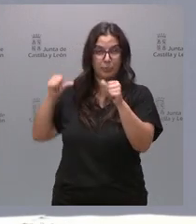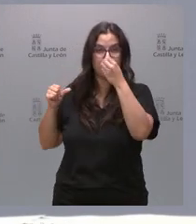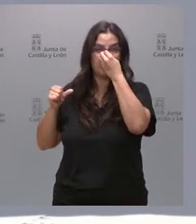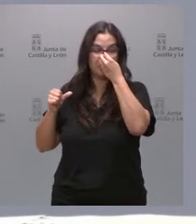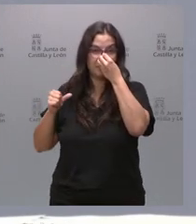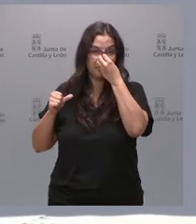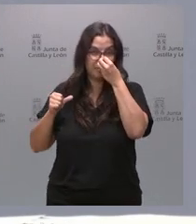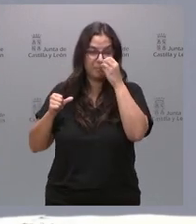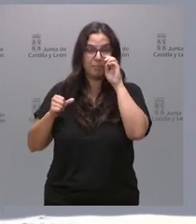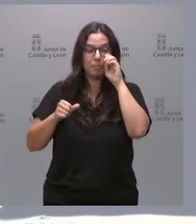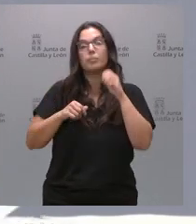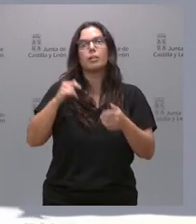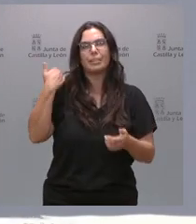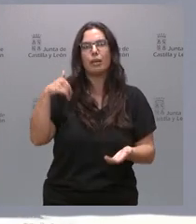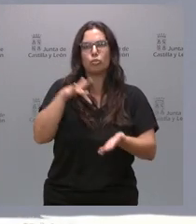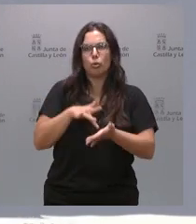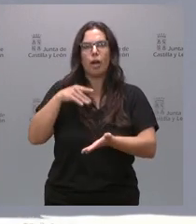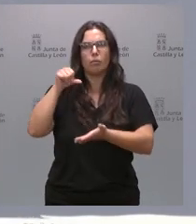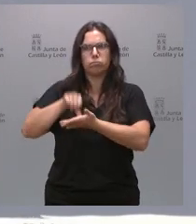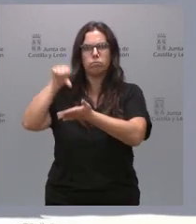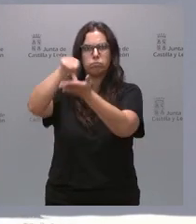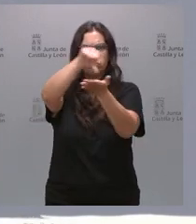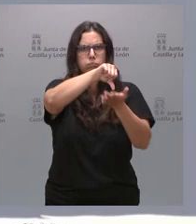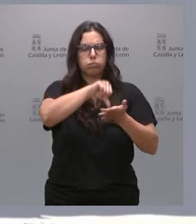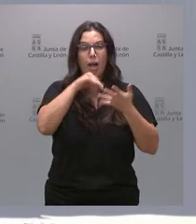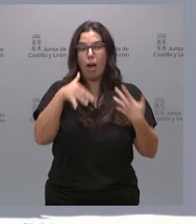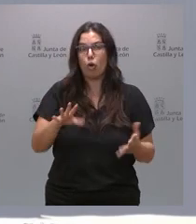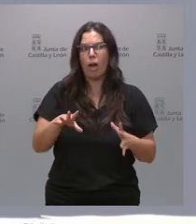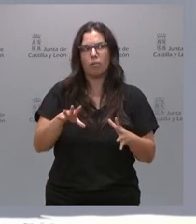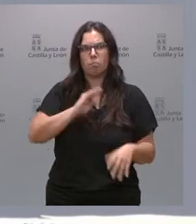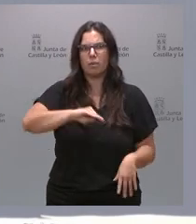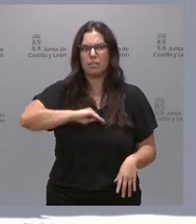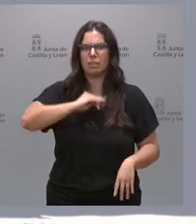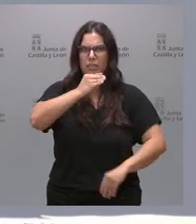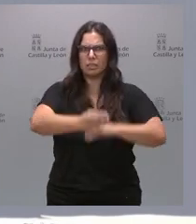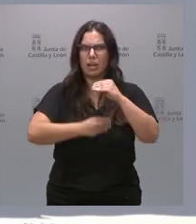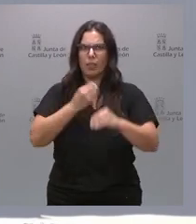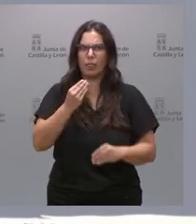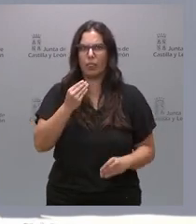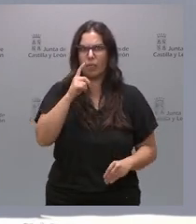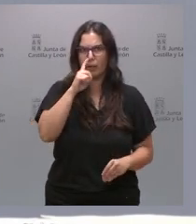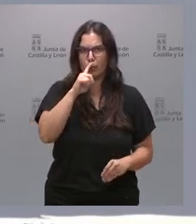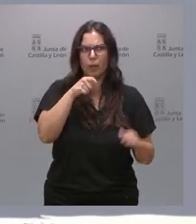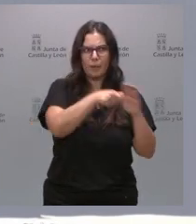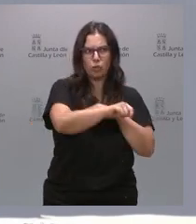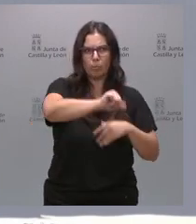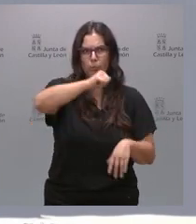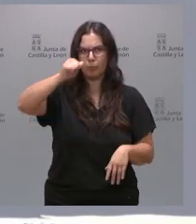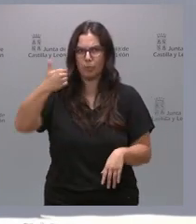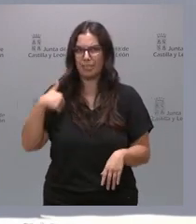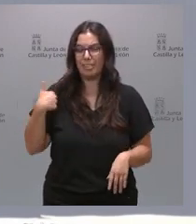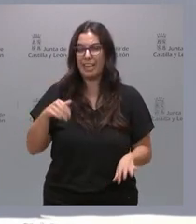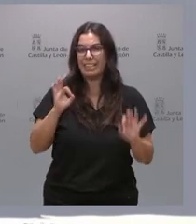tendríamos el resto de localidades donde se está actuando que en este momento son bastantes las que tienen inversiones y en concreto